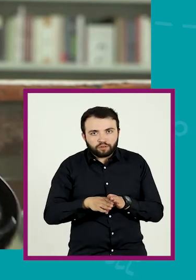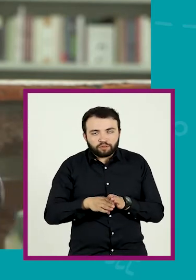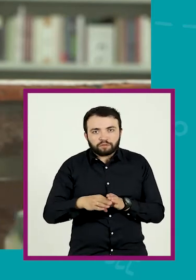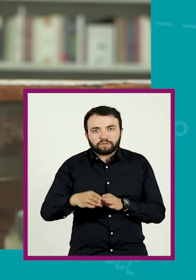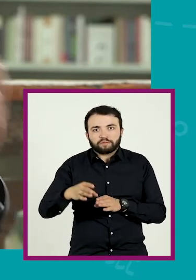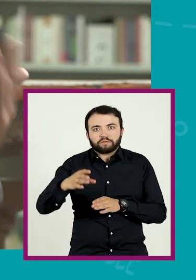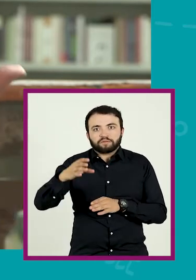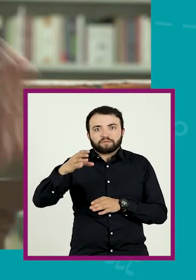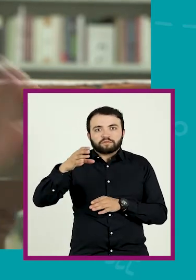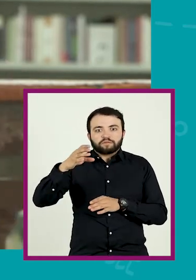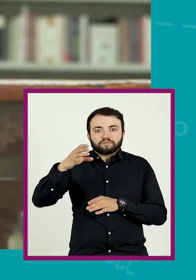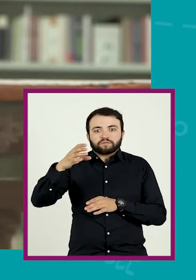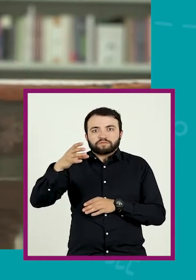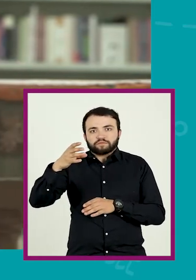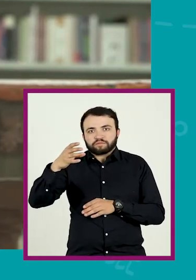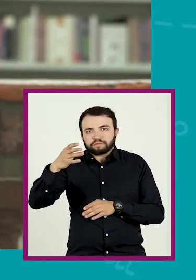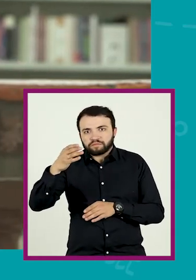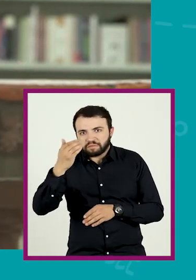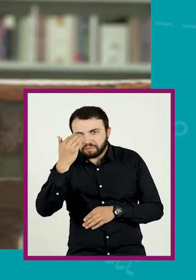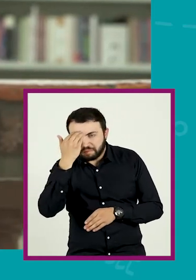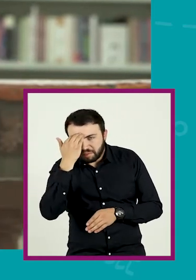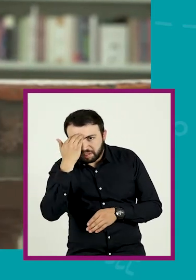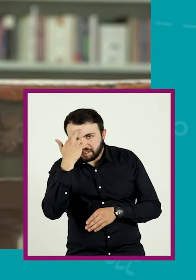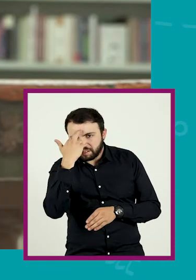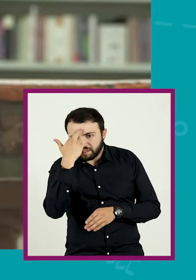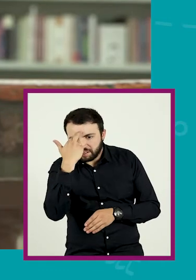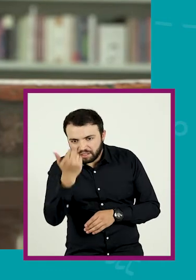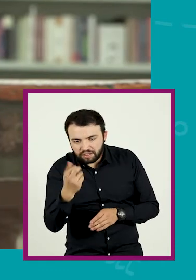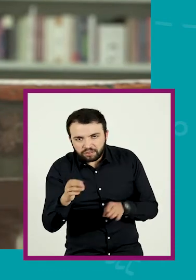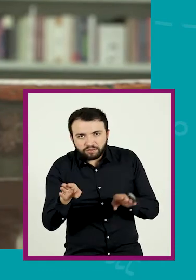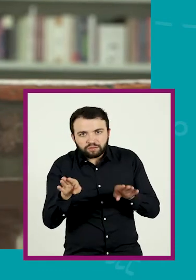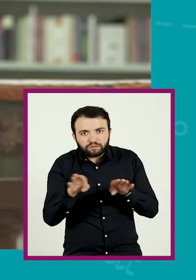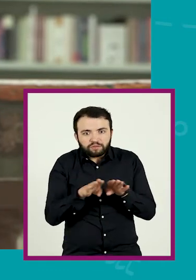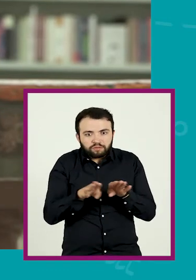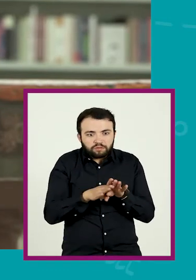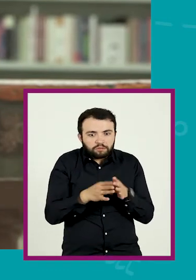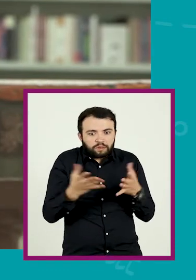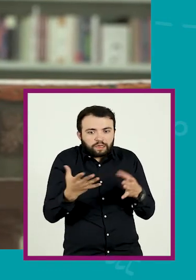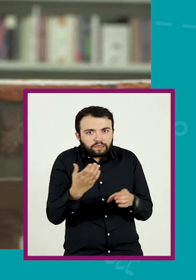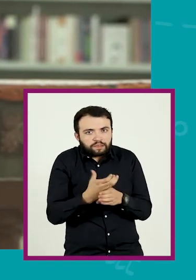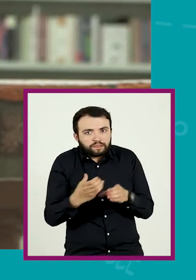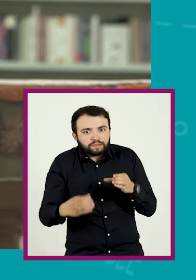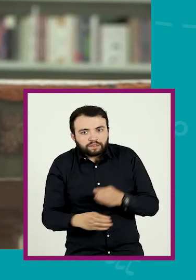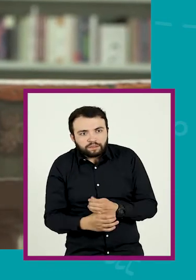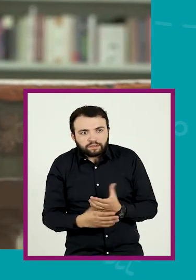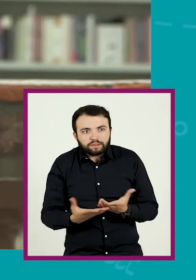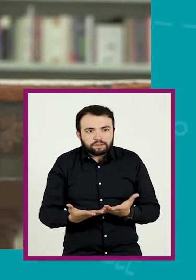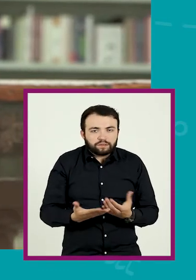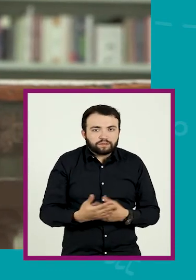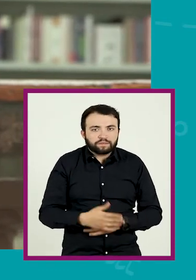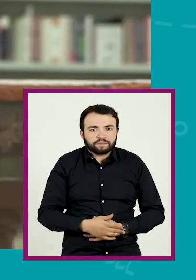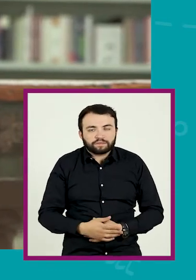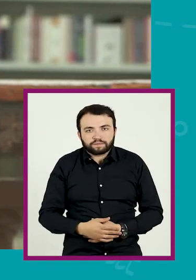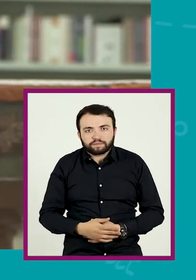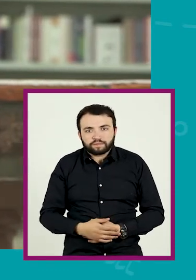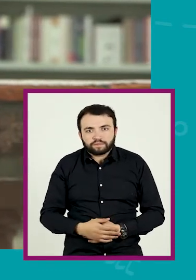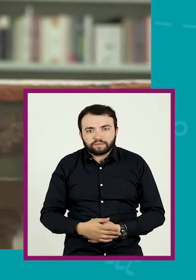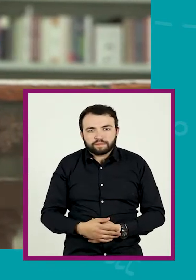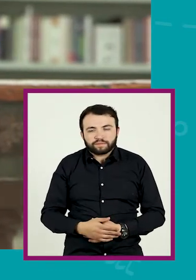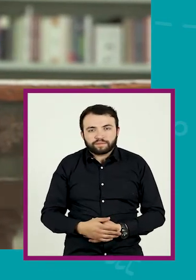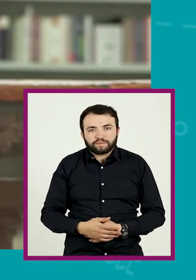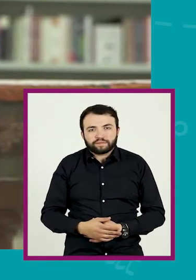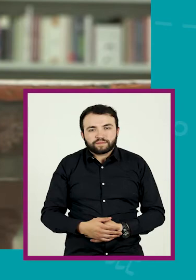los límites son propios de la razón adquiere una autonomía que no tenía antes.